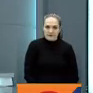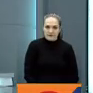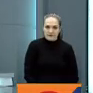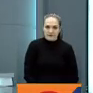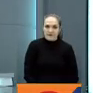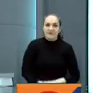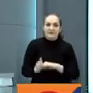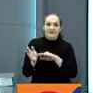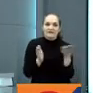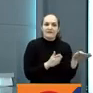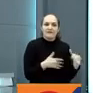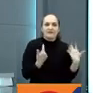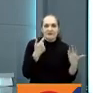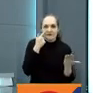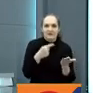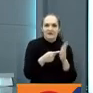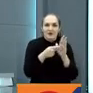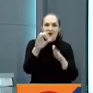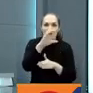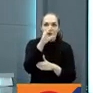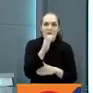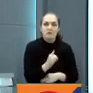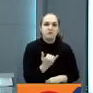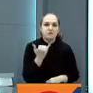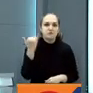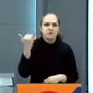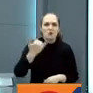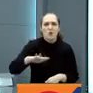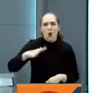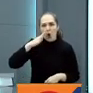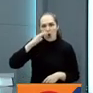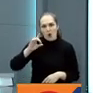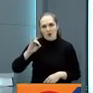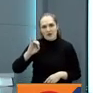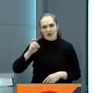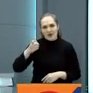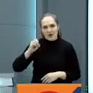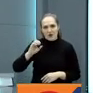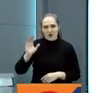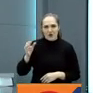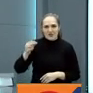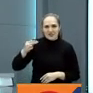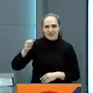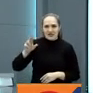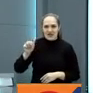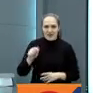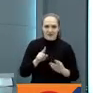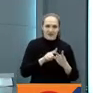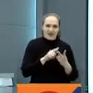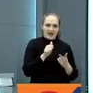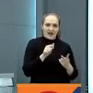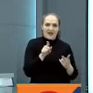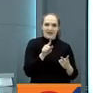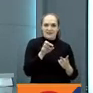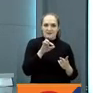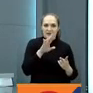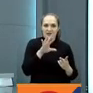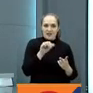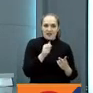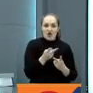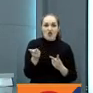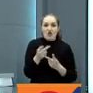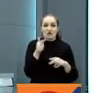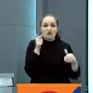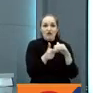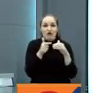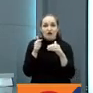Y ahora les cuento de los colombianos Diego Chará y Dairon Asprilla, quienes marcaron goles con sus equipos Portland Timbers